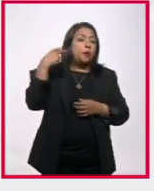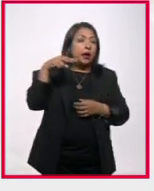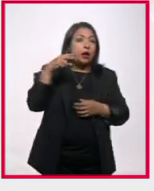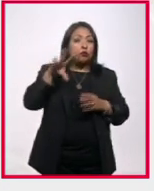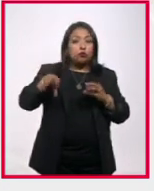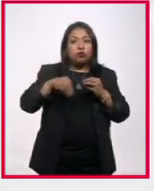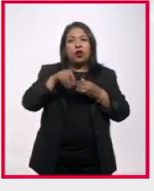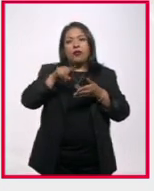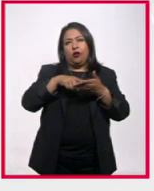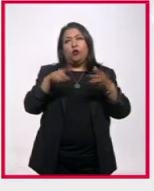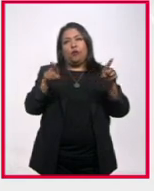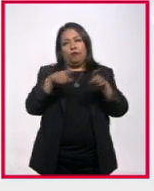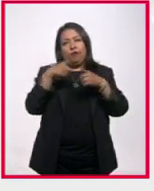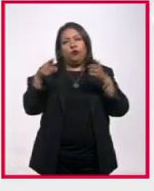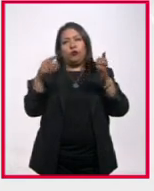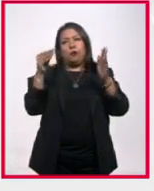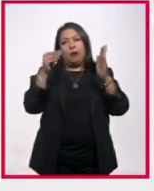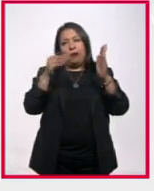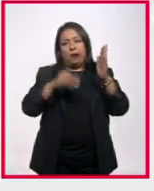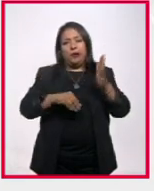del repertorio.